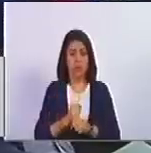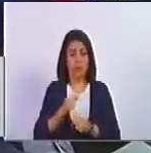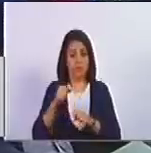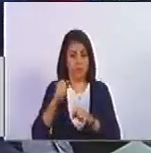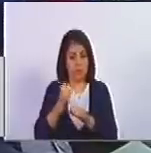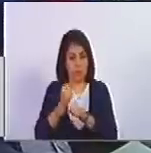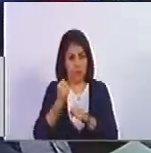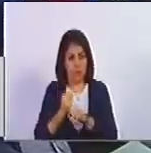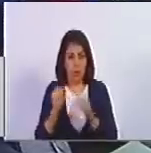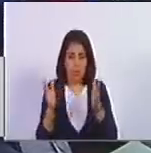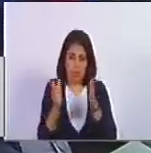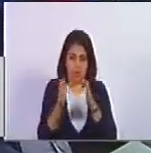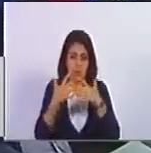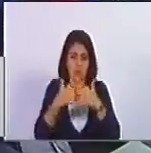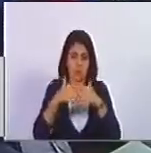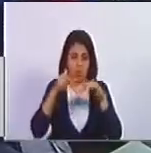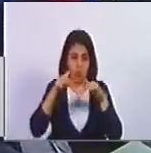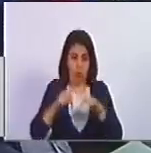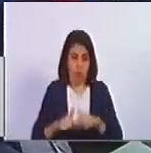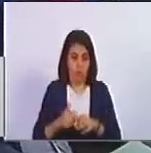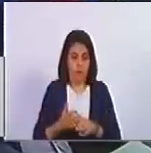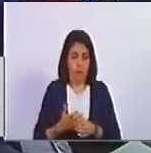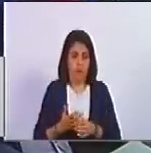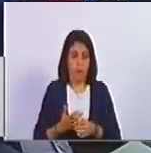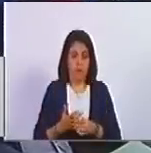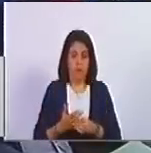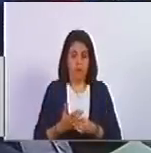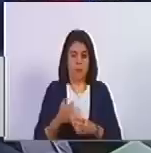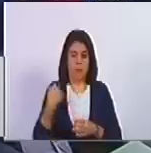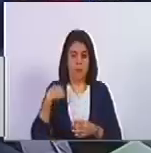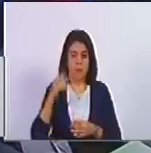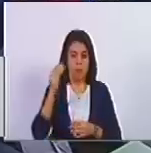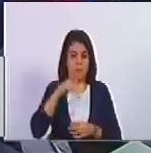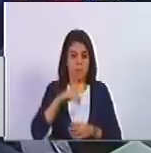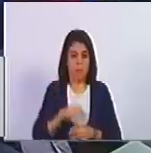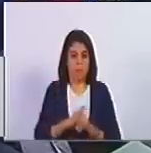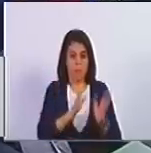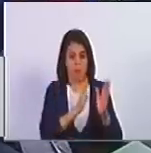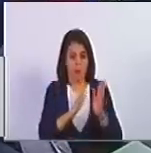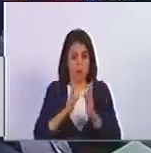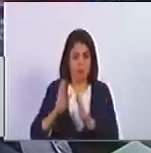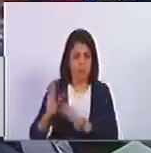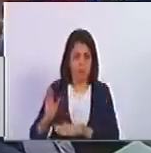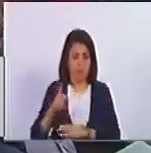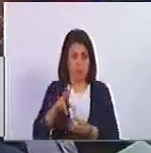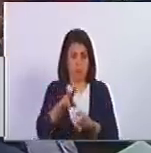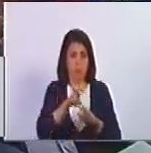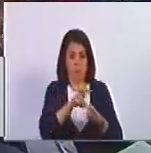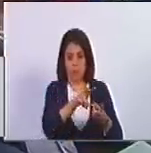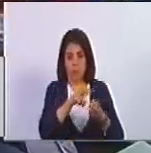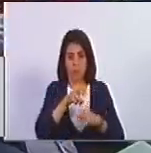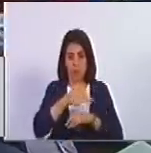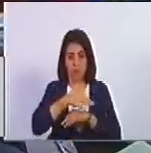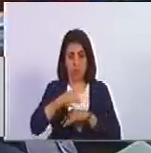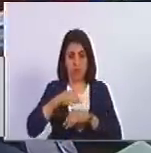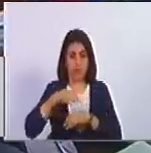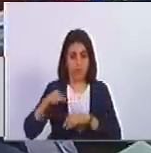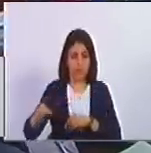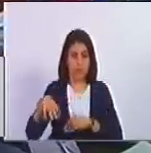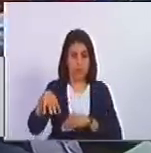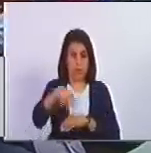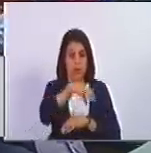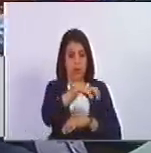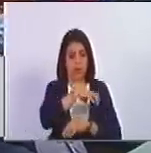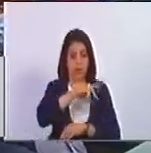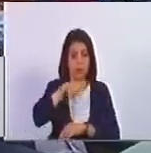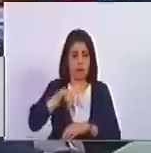emprendedores, de que a partir de hoy vamos a tener un poco más de orden en los impuestos municipales,